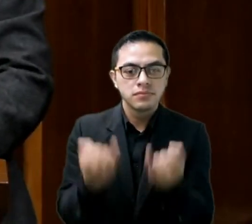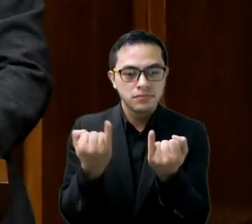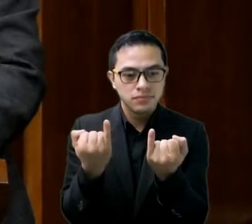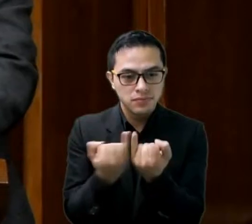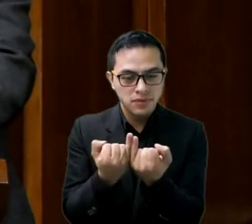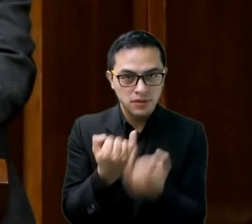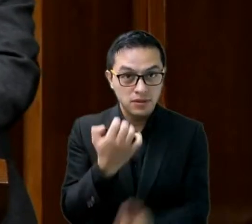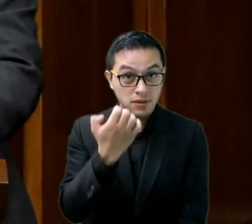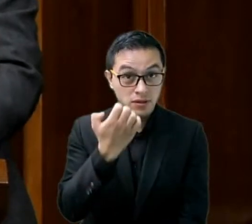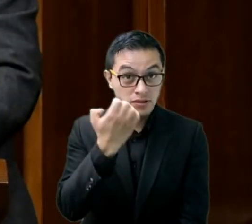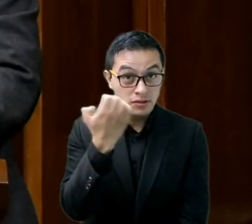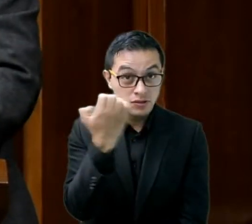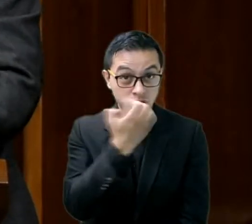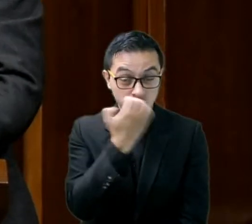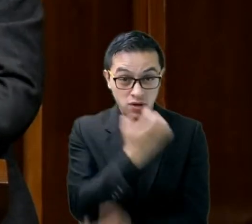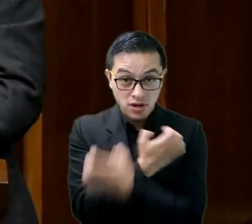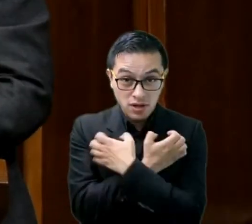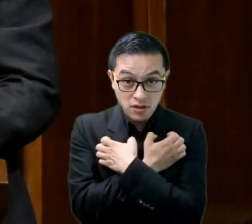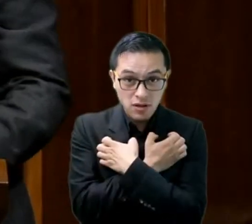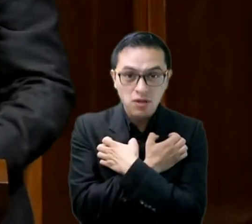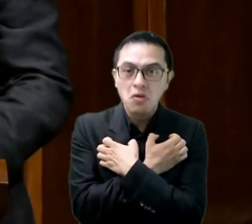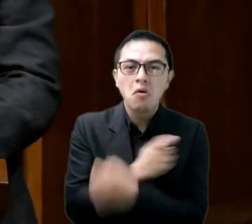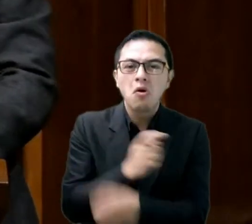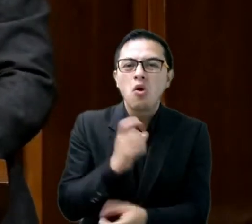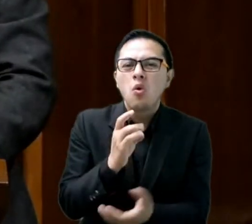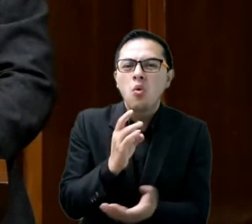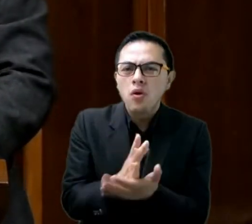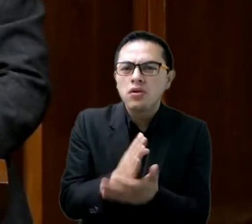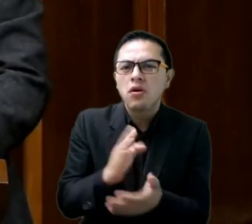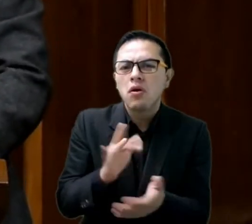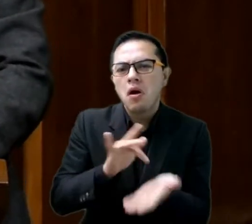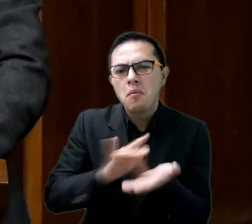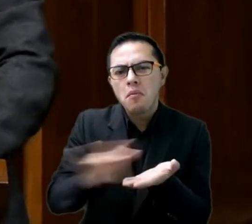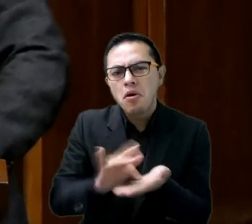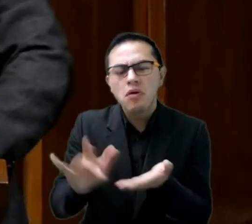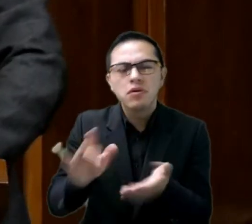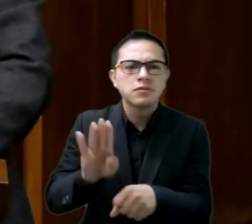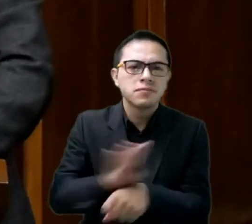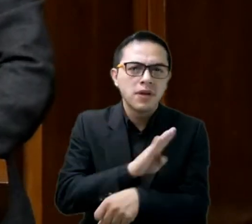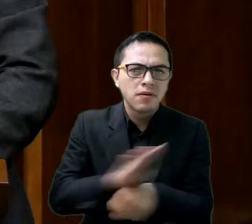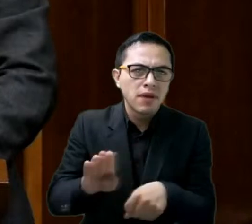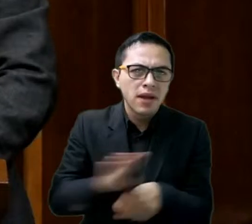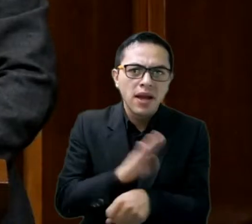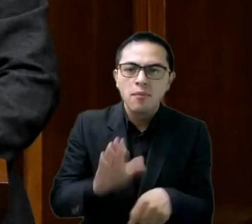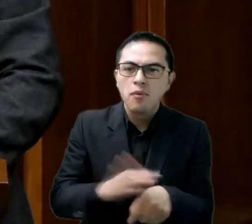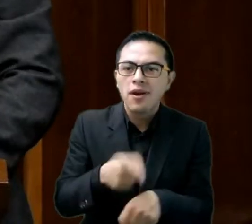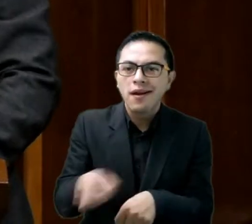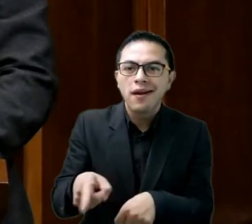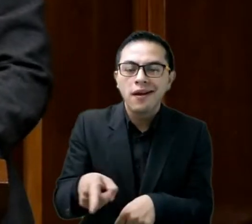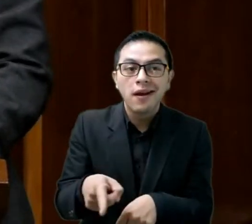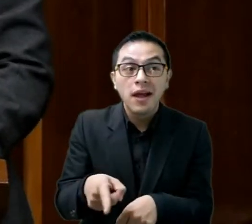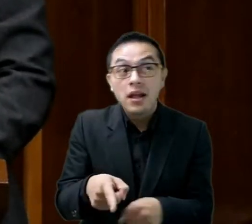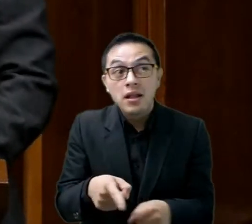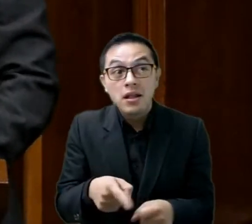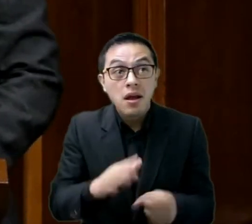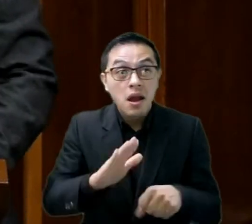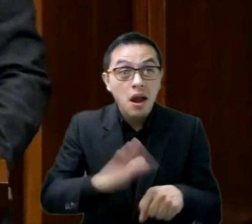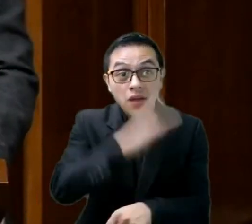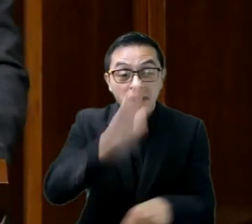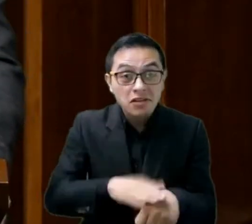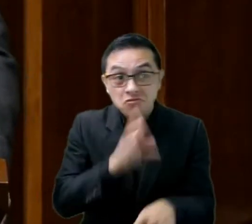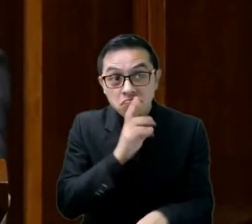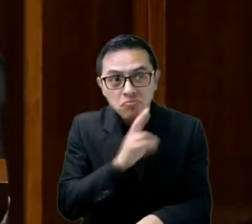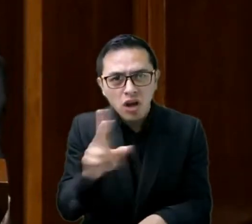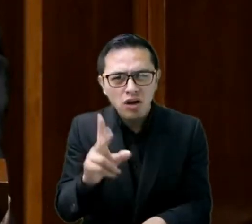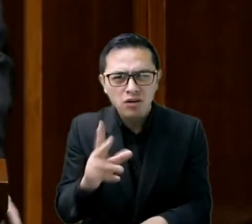que ser, los apoyos, las becas y demás, no tienen que ser por mérito. ¿Qué es eso de que un niño tenga